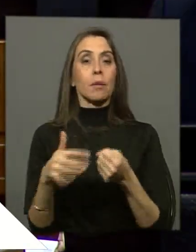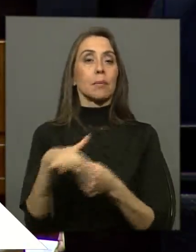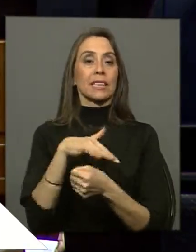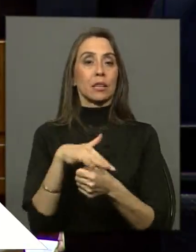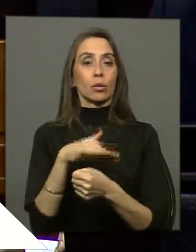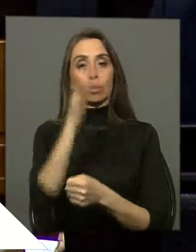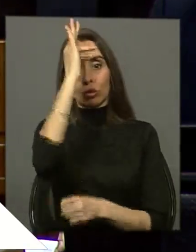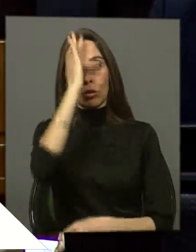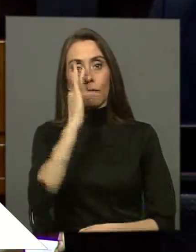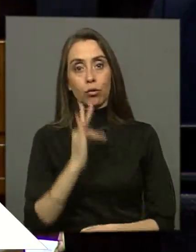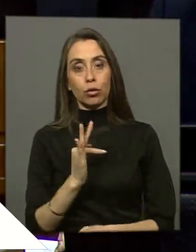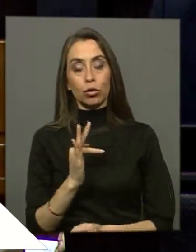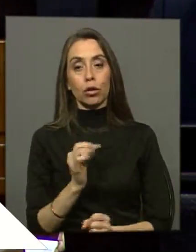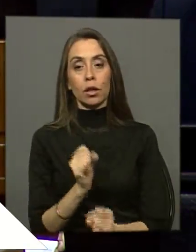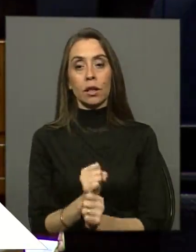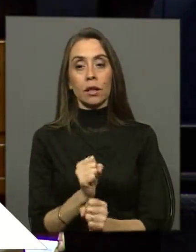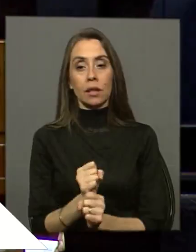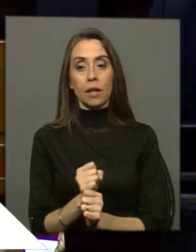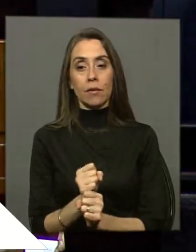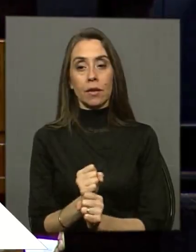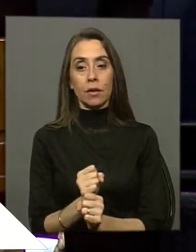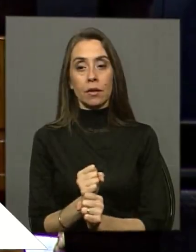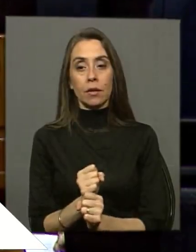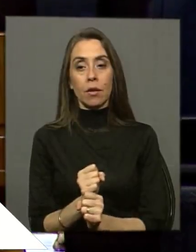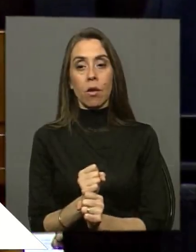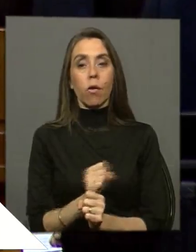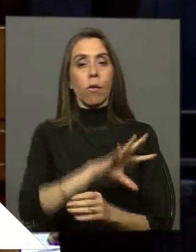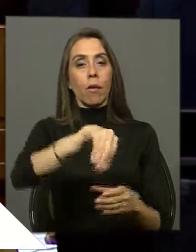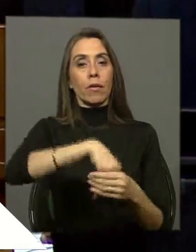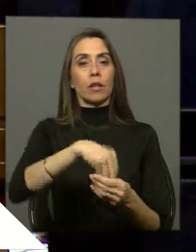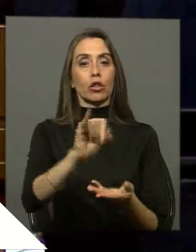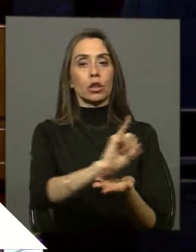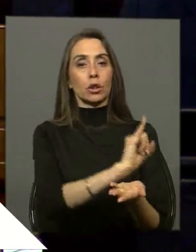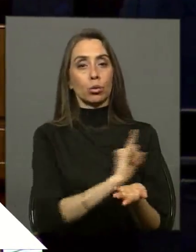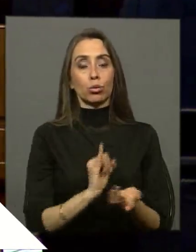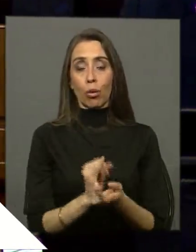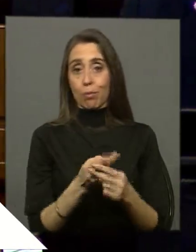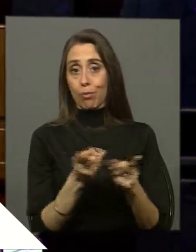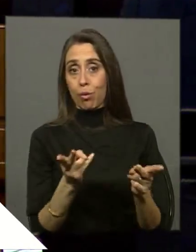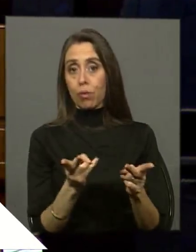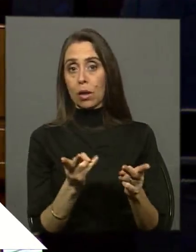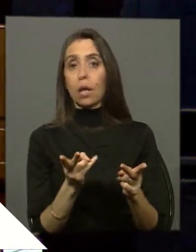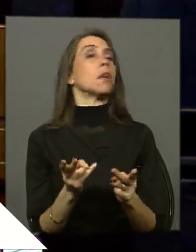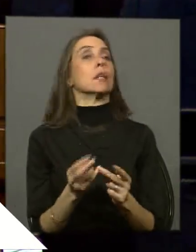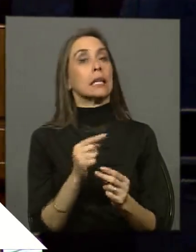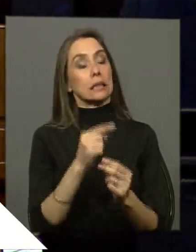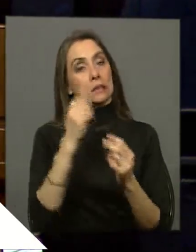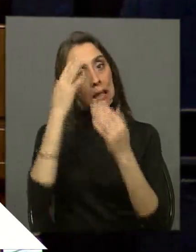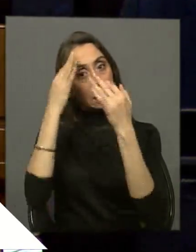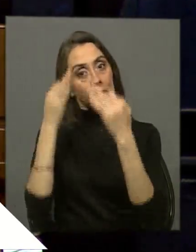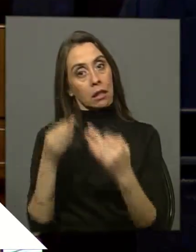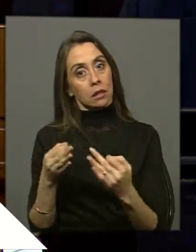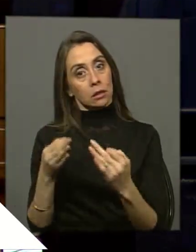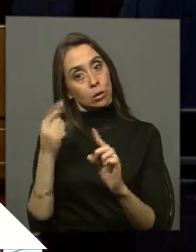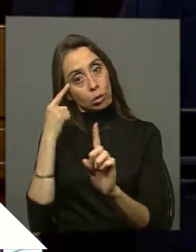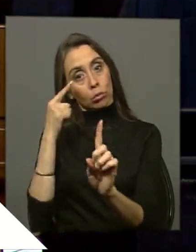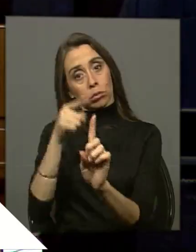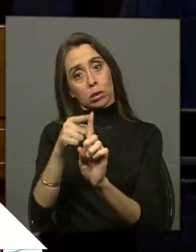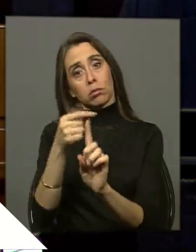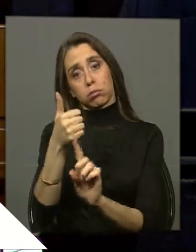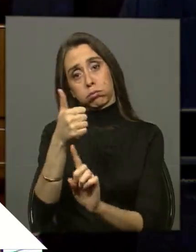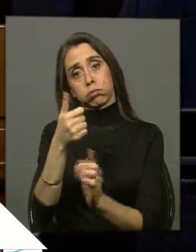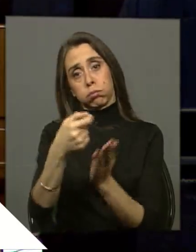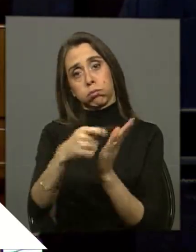funcionarios del ámbito del sistema público, sin duda que son medidas que van en la dirección correcta.